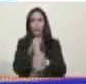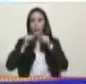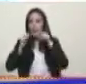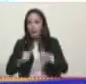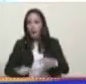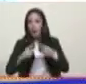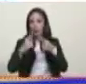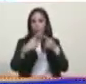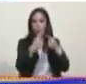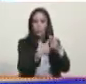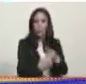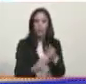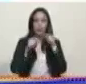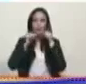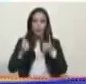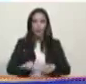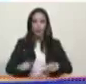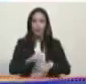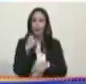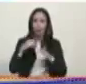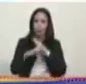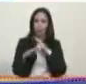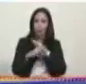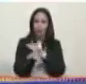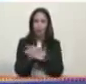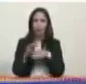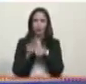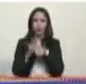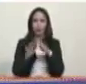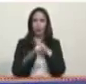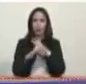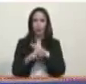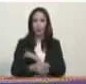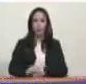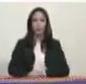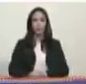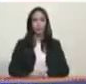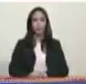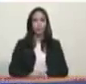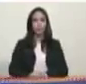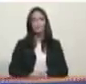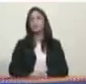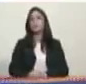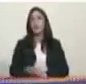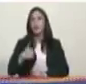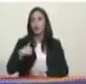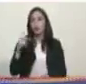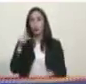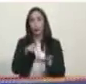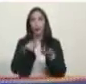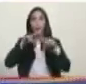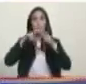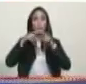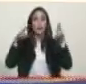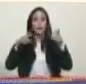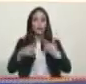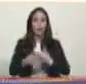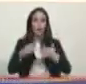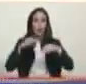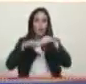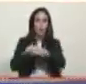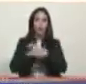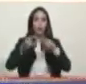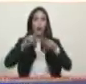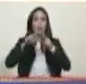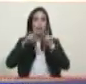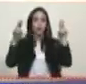San Bernardino, Bellas Artes. Todavía existe. La 421. Yo llegaba a La Paz